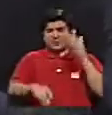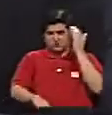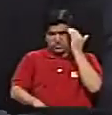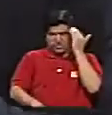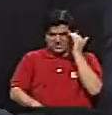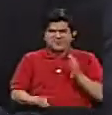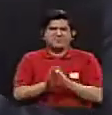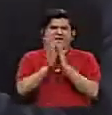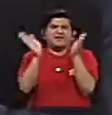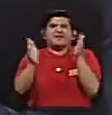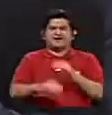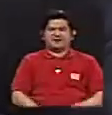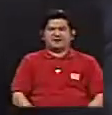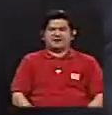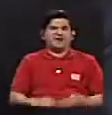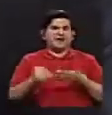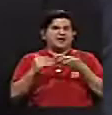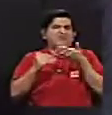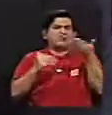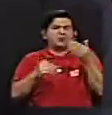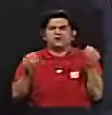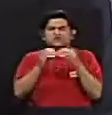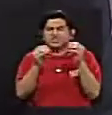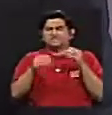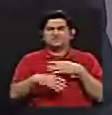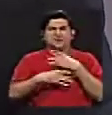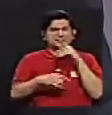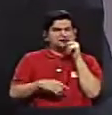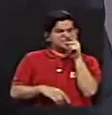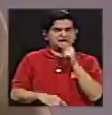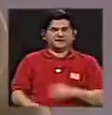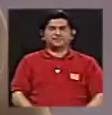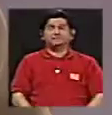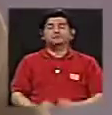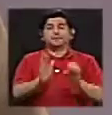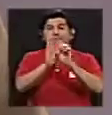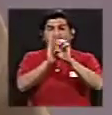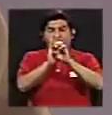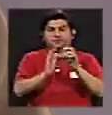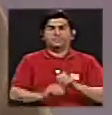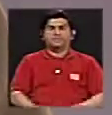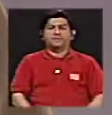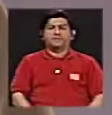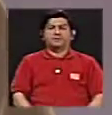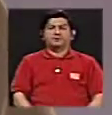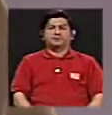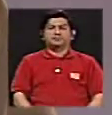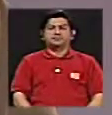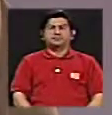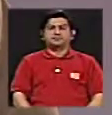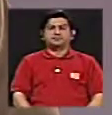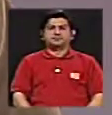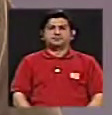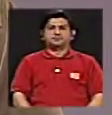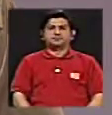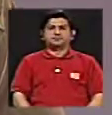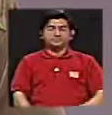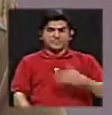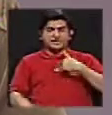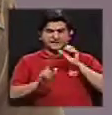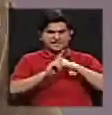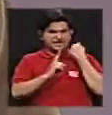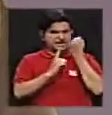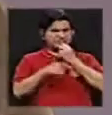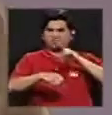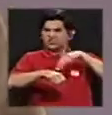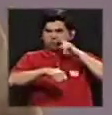en términos generales, como qué cosa de lo que más le llama la atención a usted. Bueno, por ejemplo, ha habido una situación